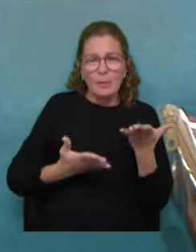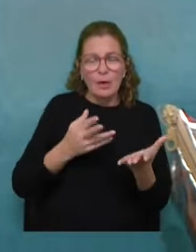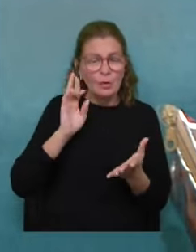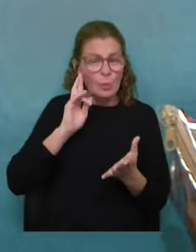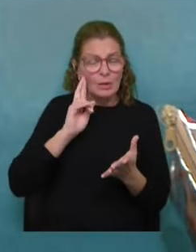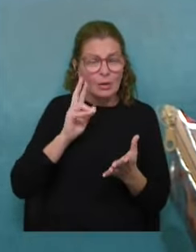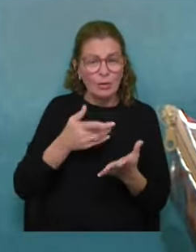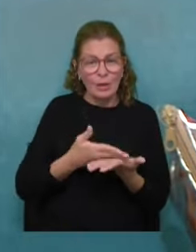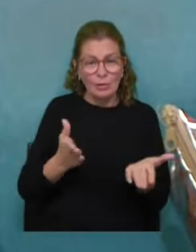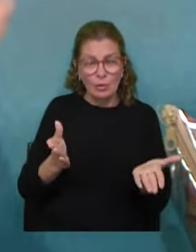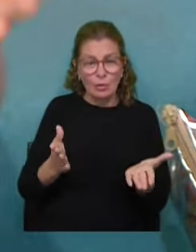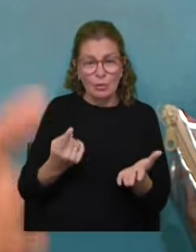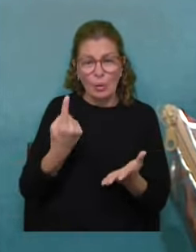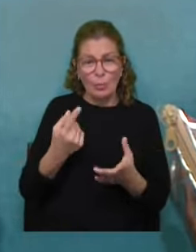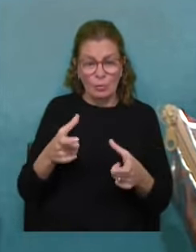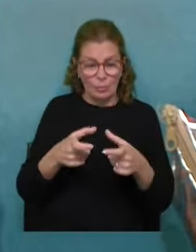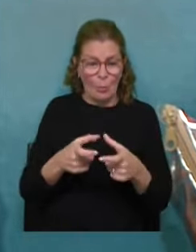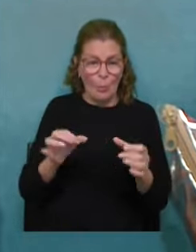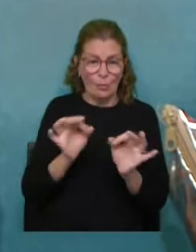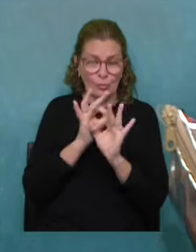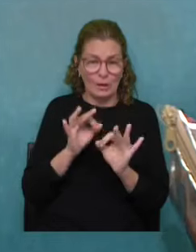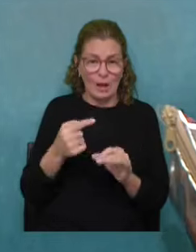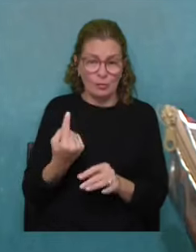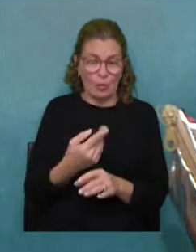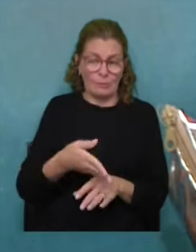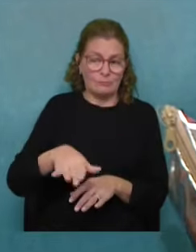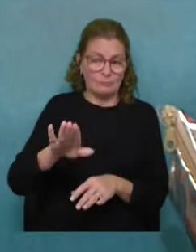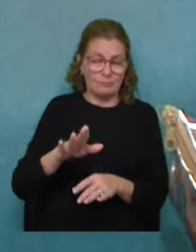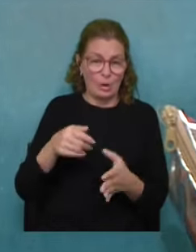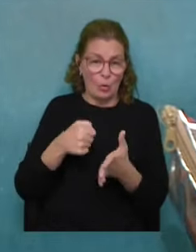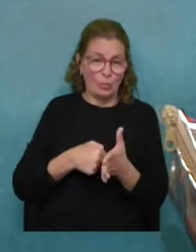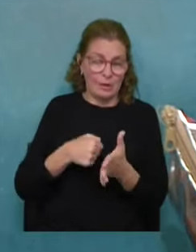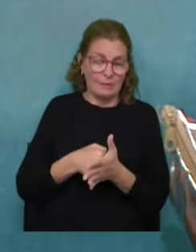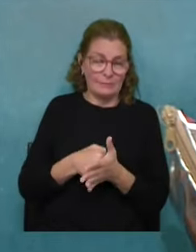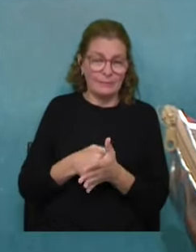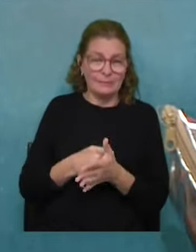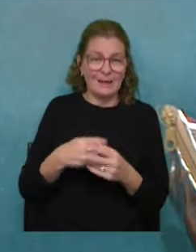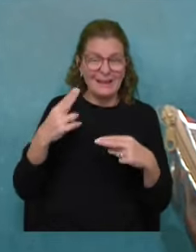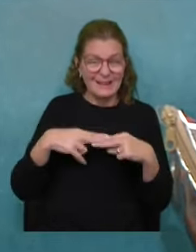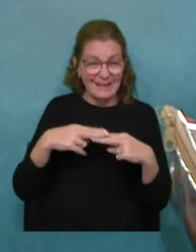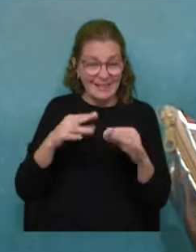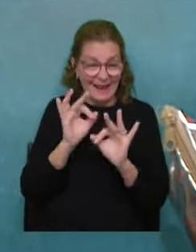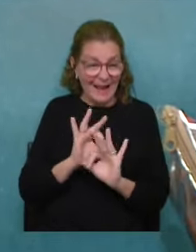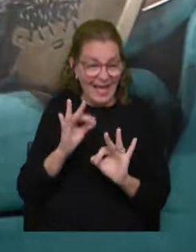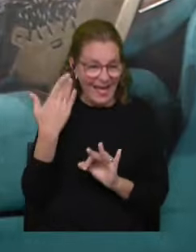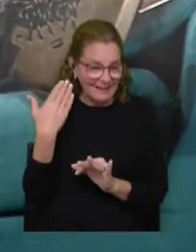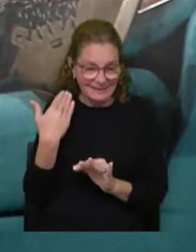ruido, no dejar todo en manos de un demo y que vaya solito a luchar. Sin redes, sin nada, obviamente, ¿no?